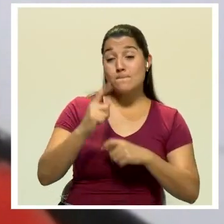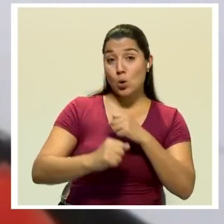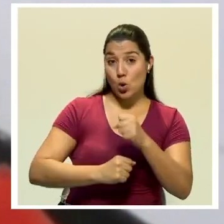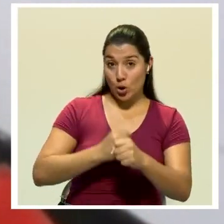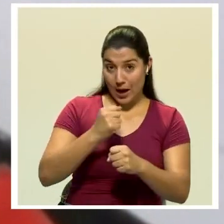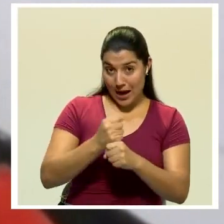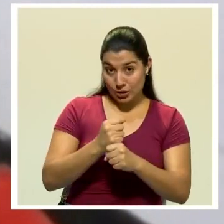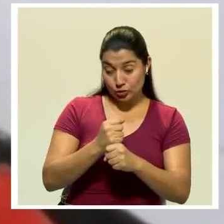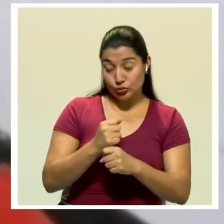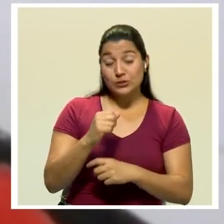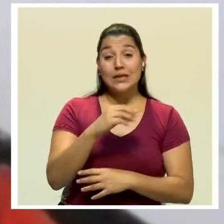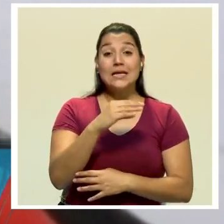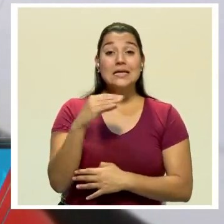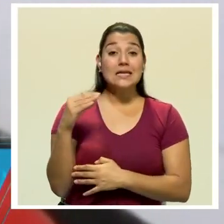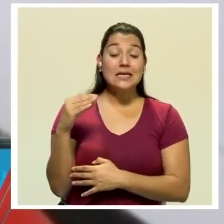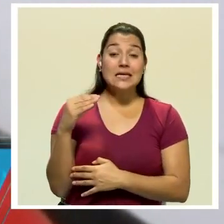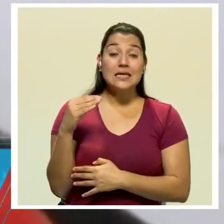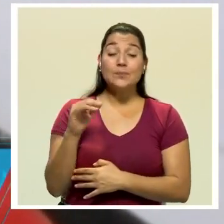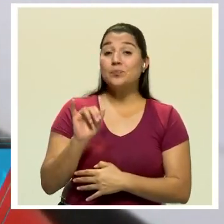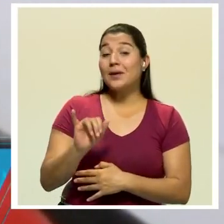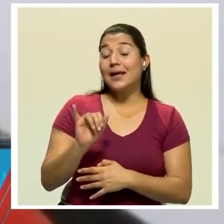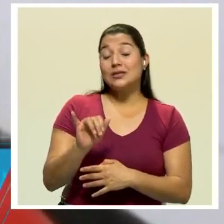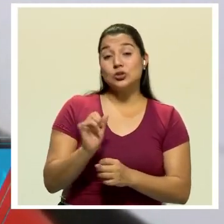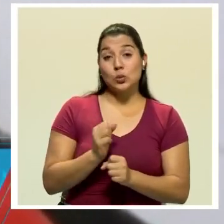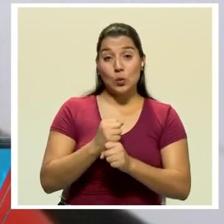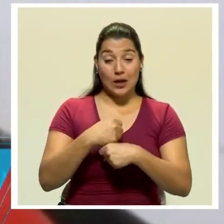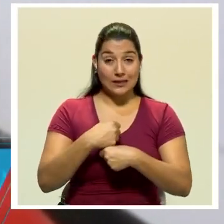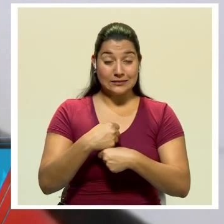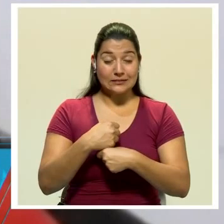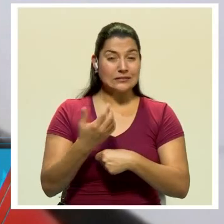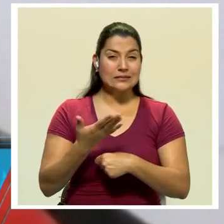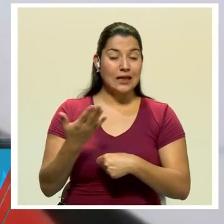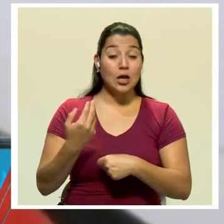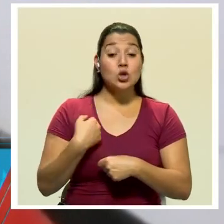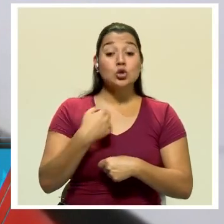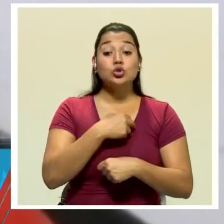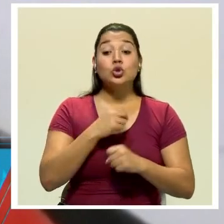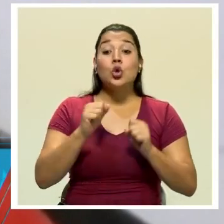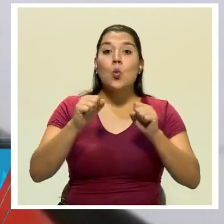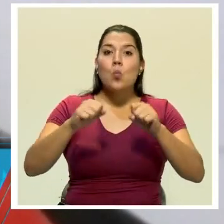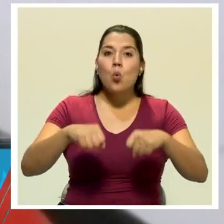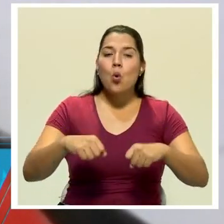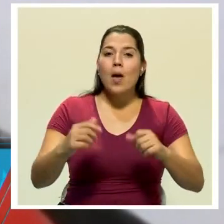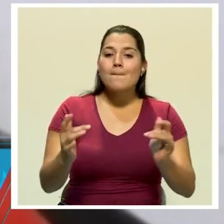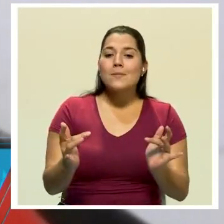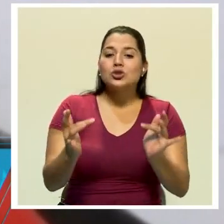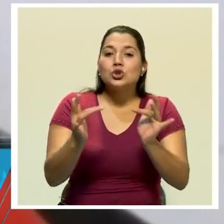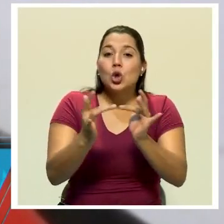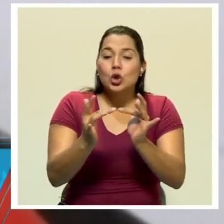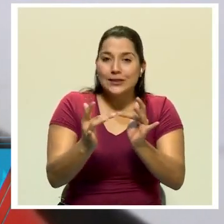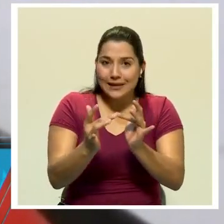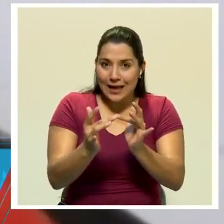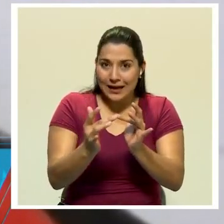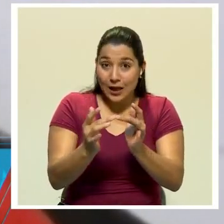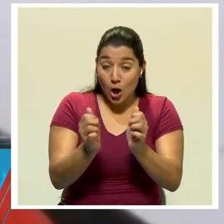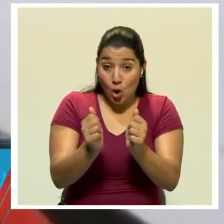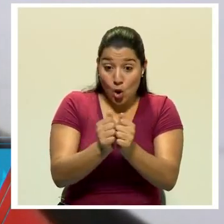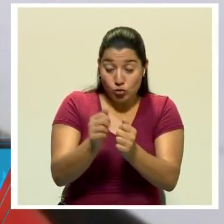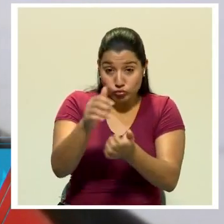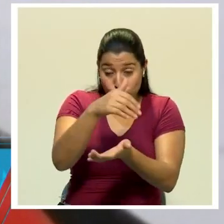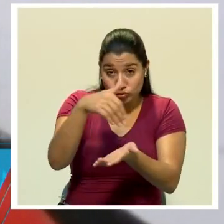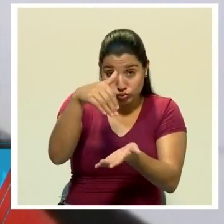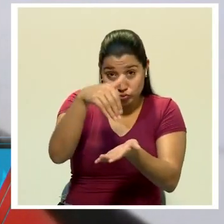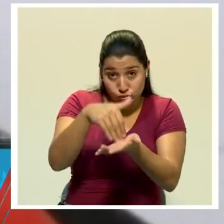Y evidentemente esto hace que podamos conectarnos en el gran área metropolitana,